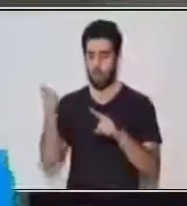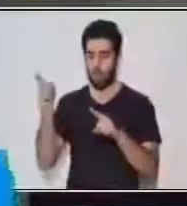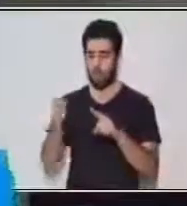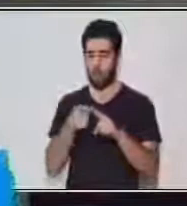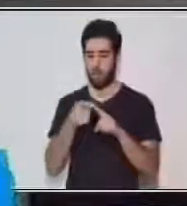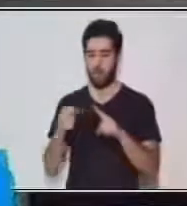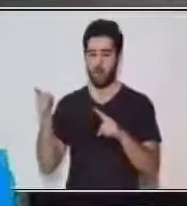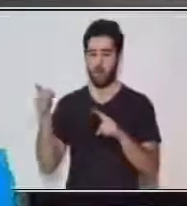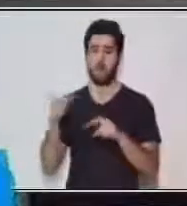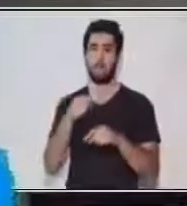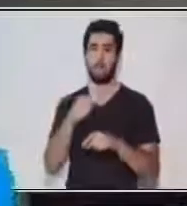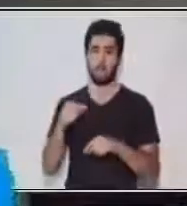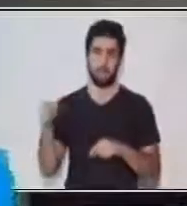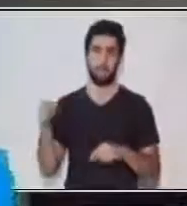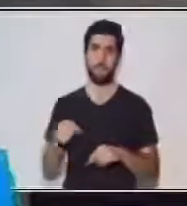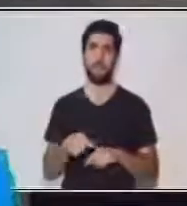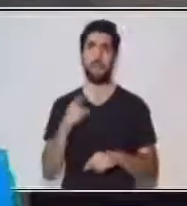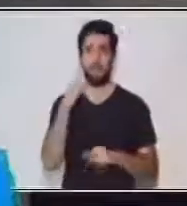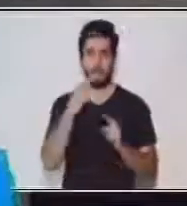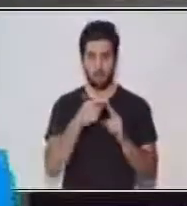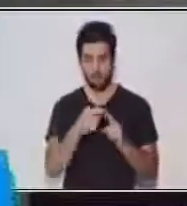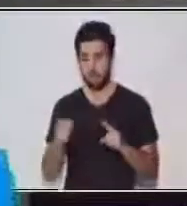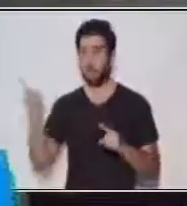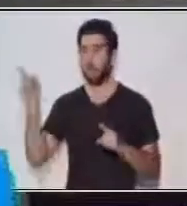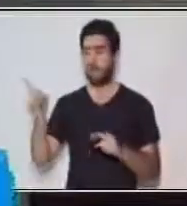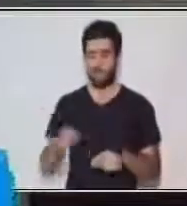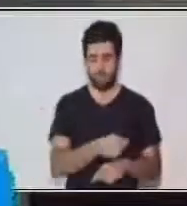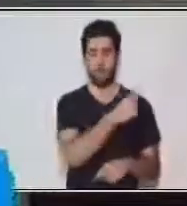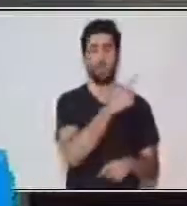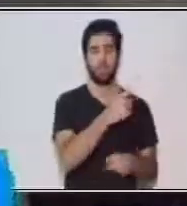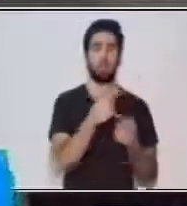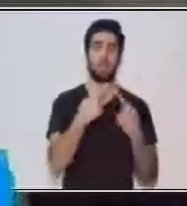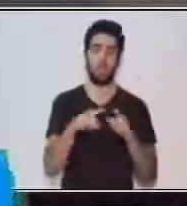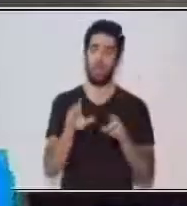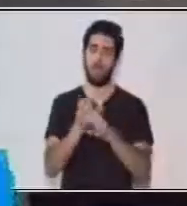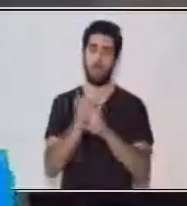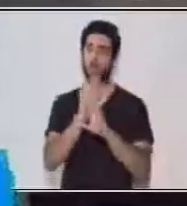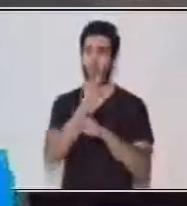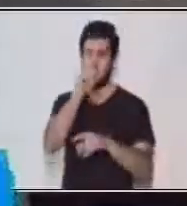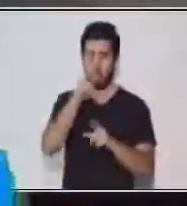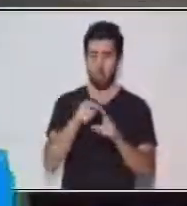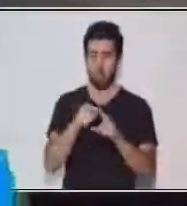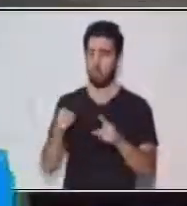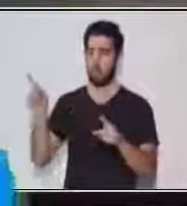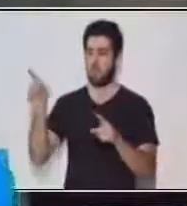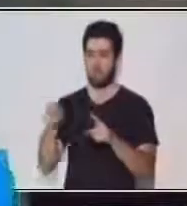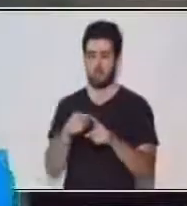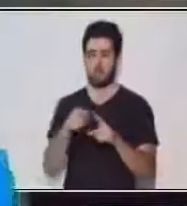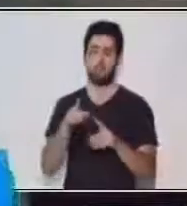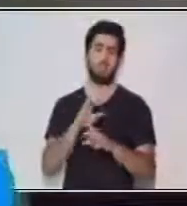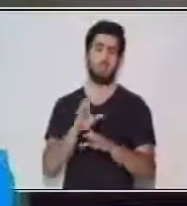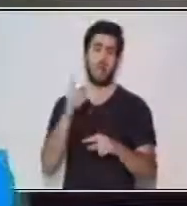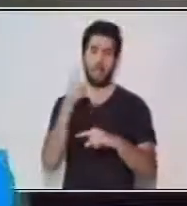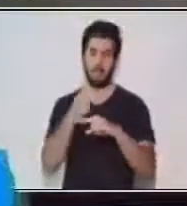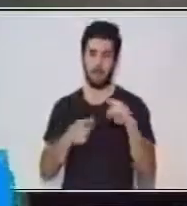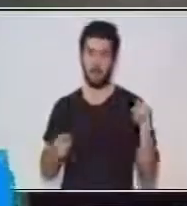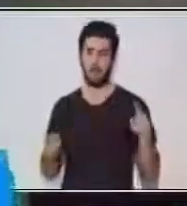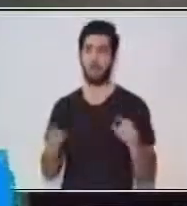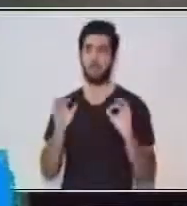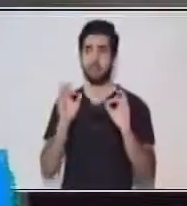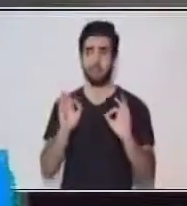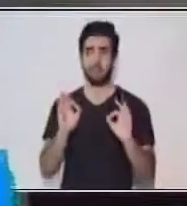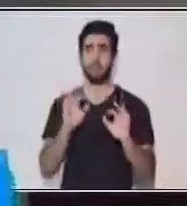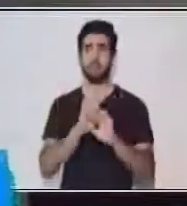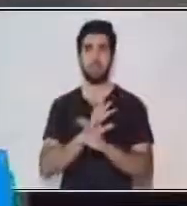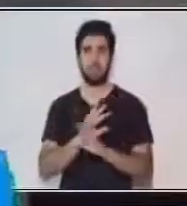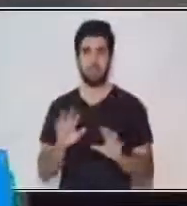ciclo al movimiento de ir y regresar al mismo punto, ¿sí? Bien, vamos a dejar